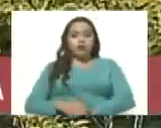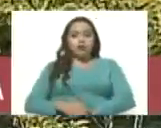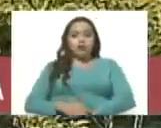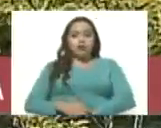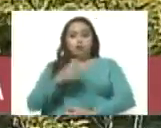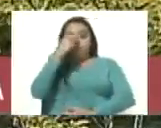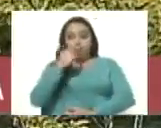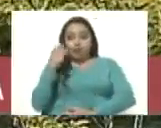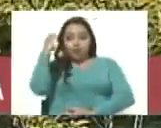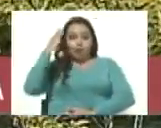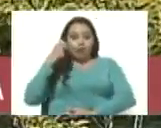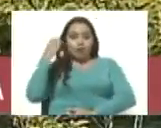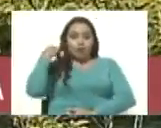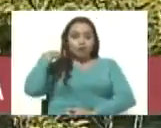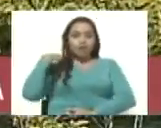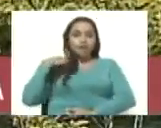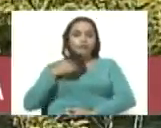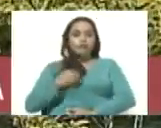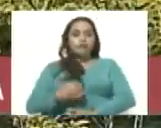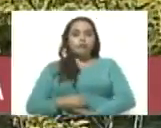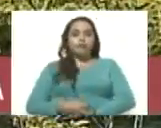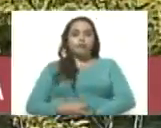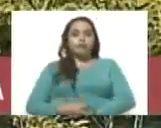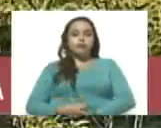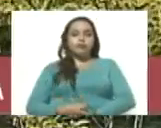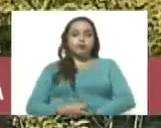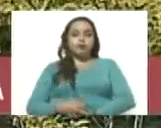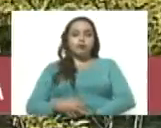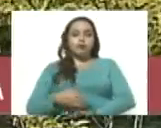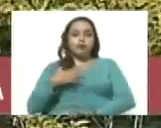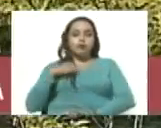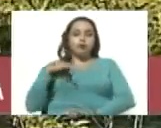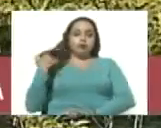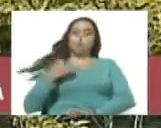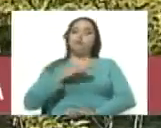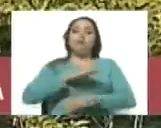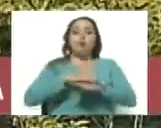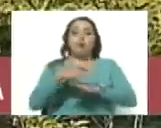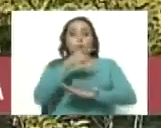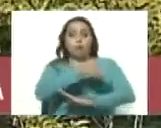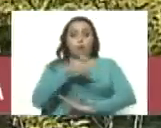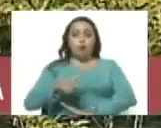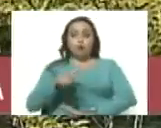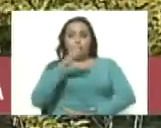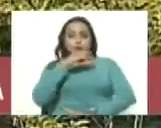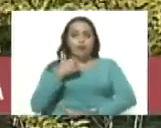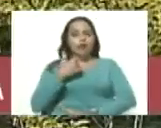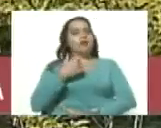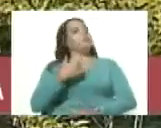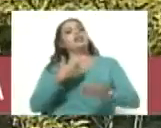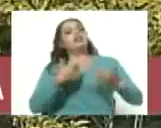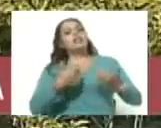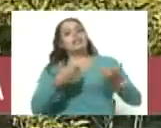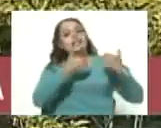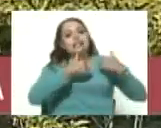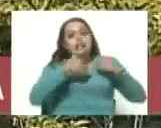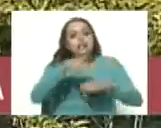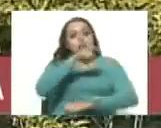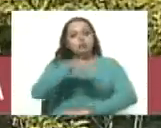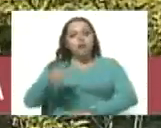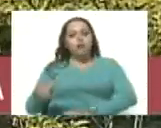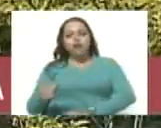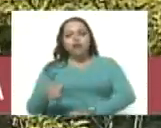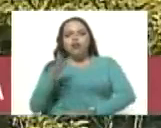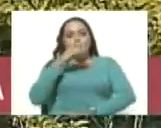porque son pueblos que no tienen política exterior independiente nosotros por nuestras luchas por la resistencia heroica de nuestro pueblo podemos obtener una